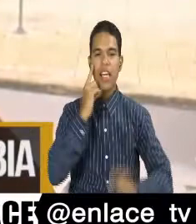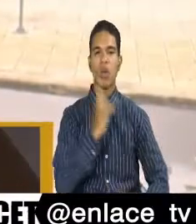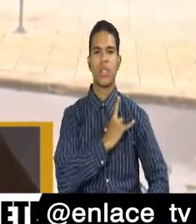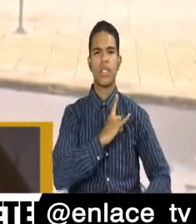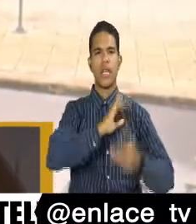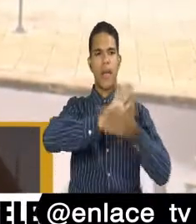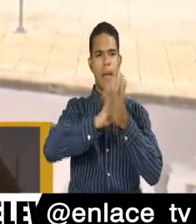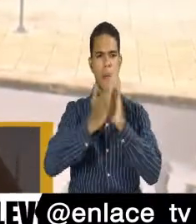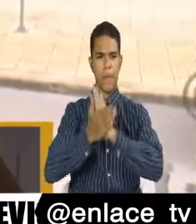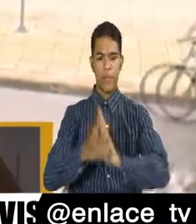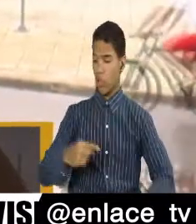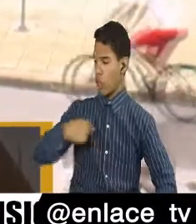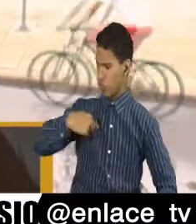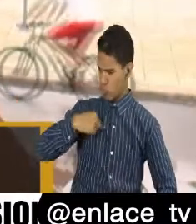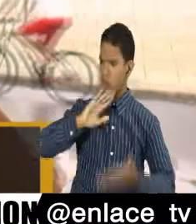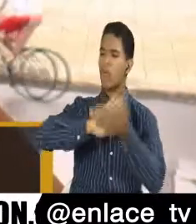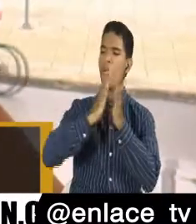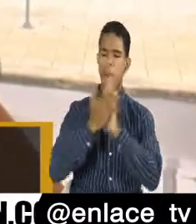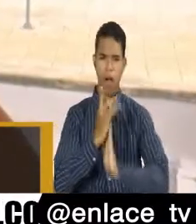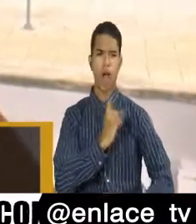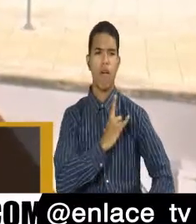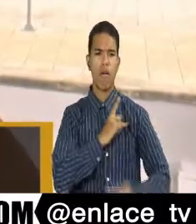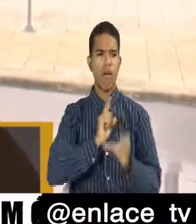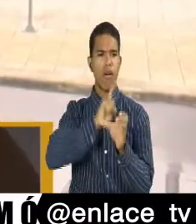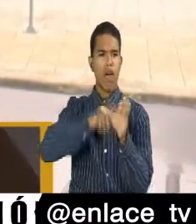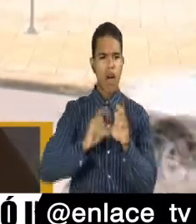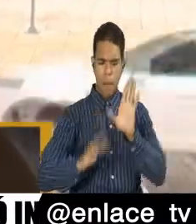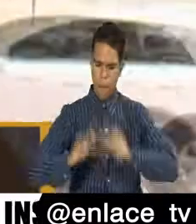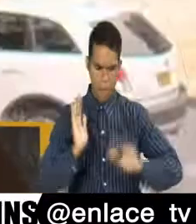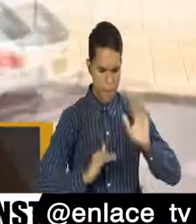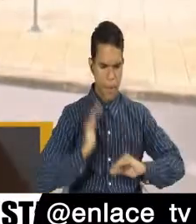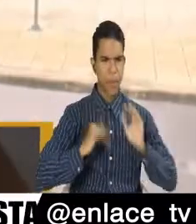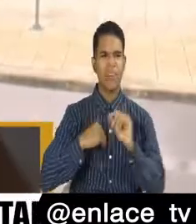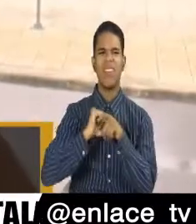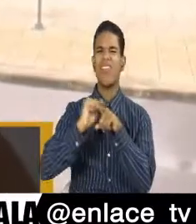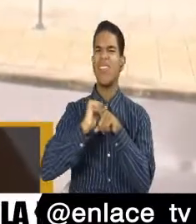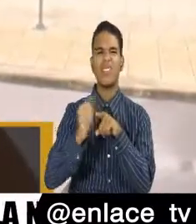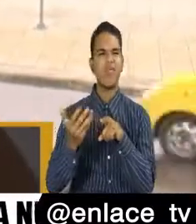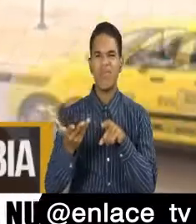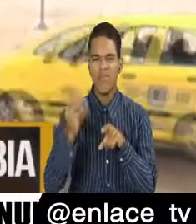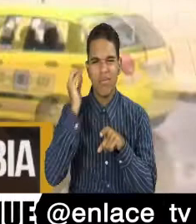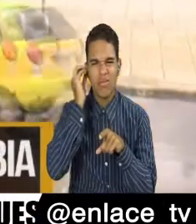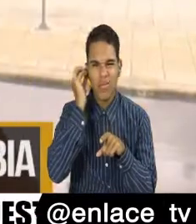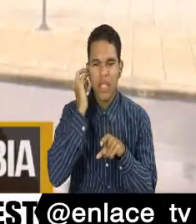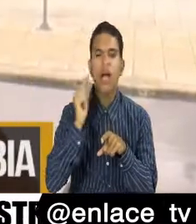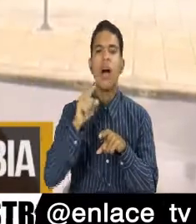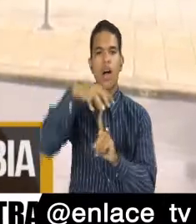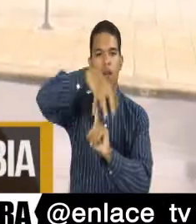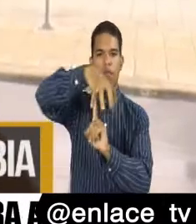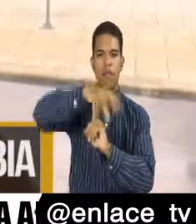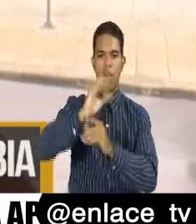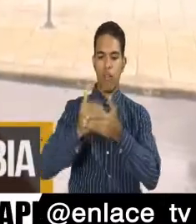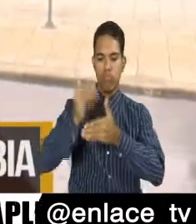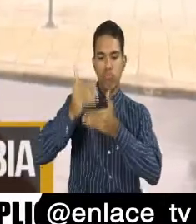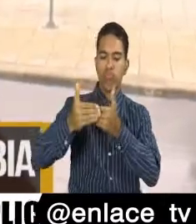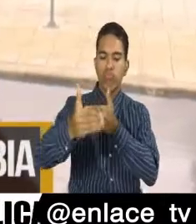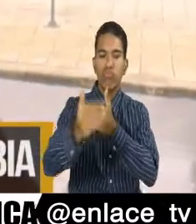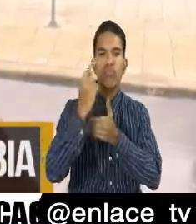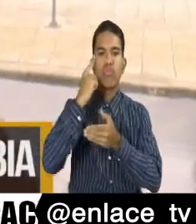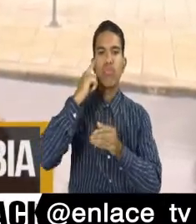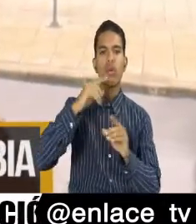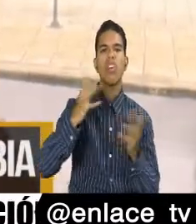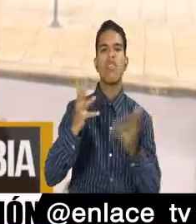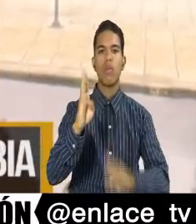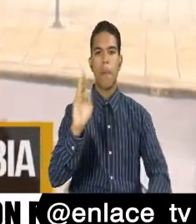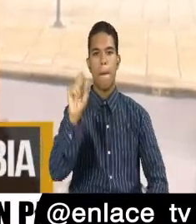grupo de tamboras de la Universidad de La Paz. Estamos ensayando para el Festival de Cumbias en el Banco Magdalena, que